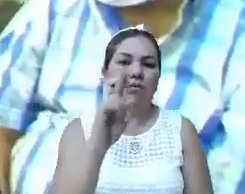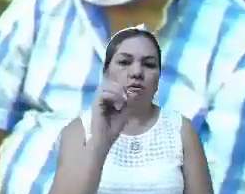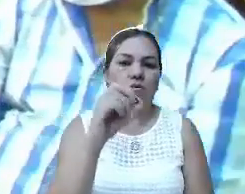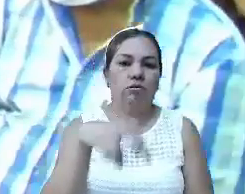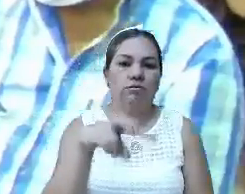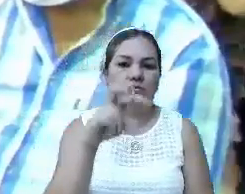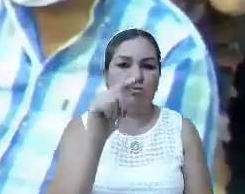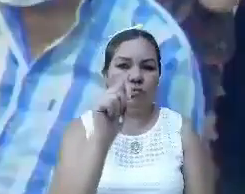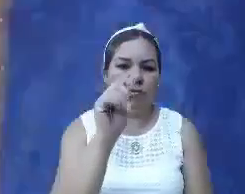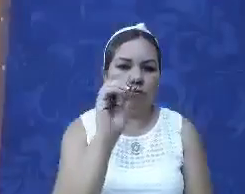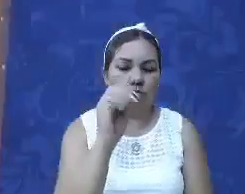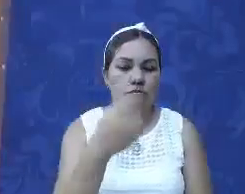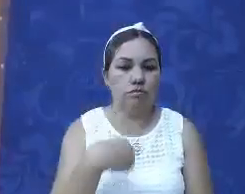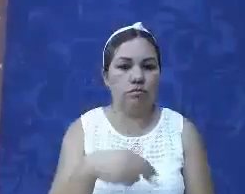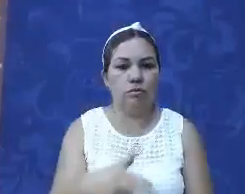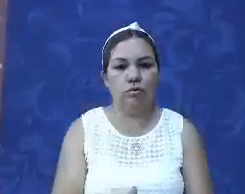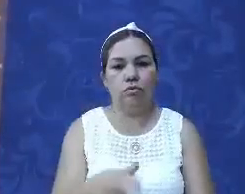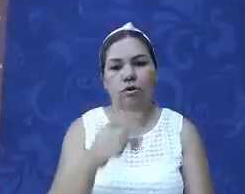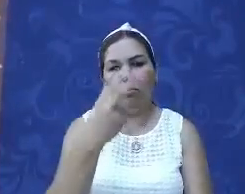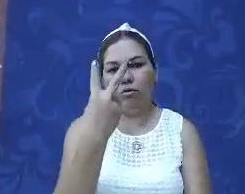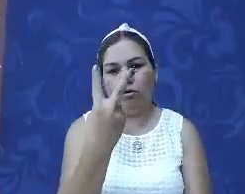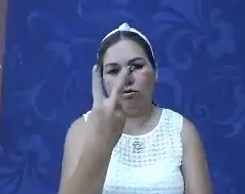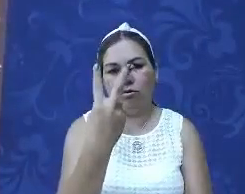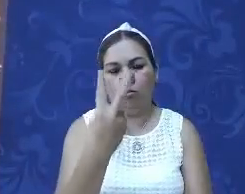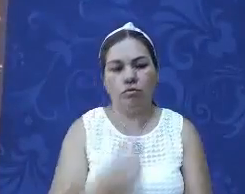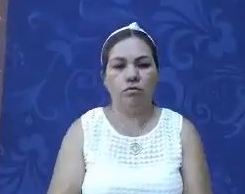Número 2, Dios le dice a Noé: